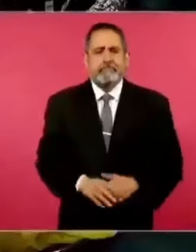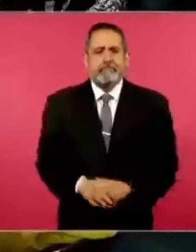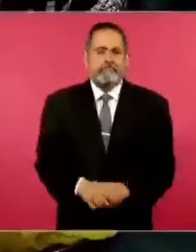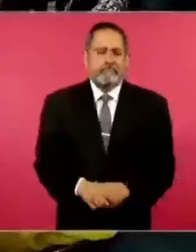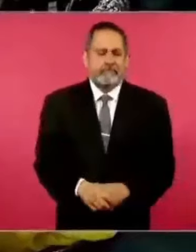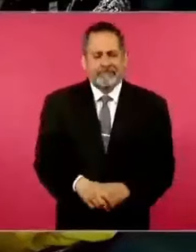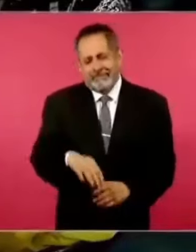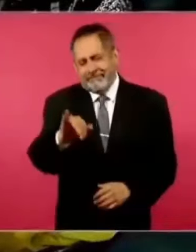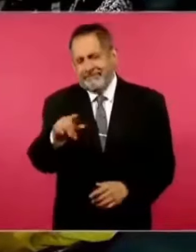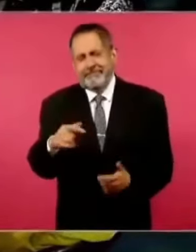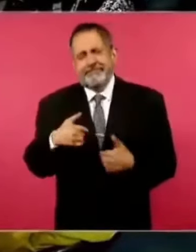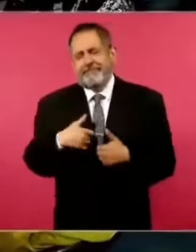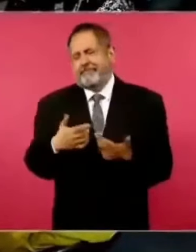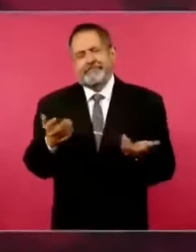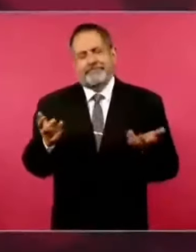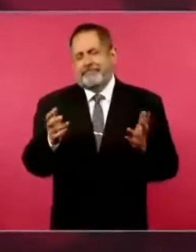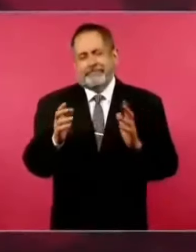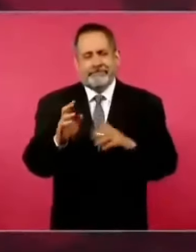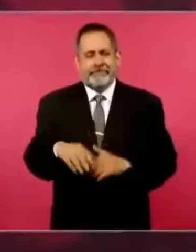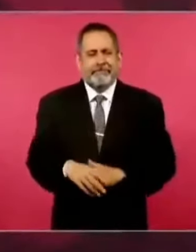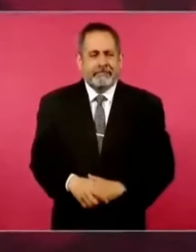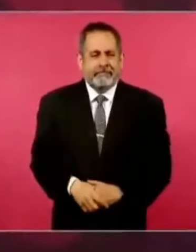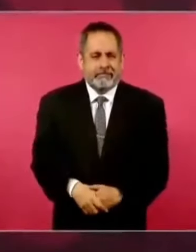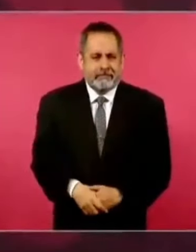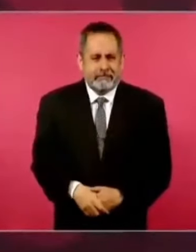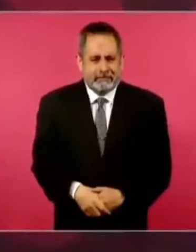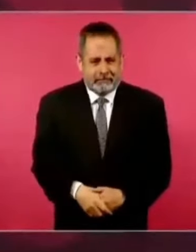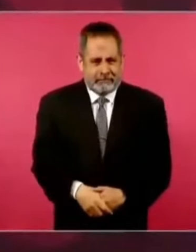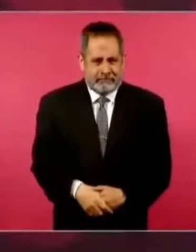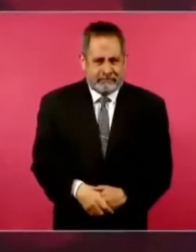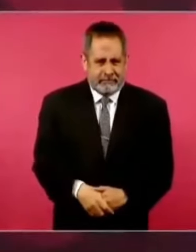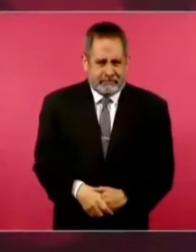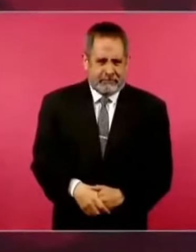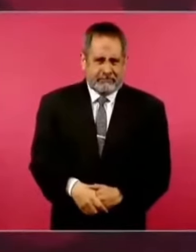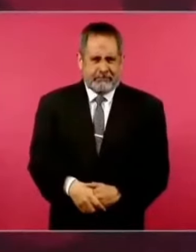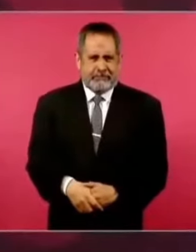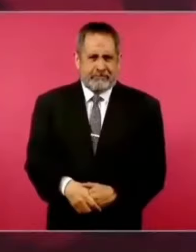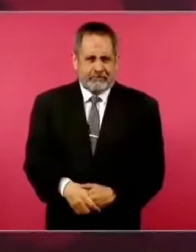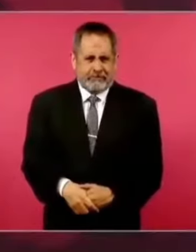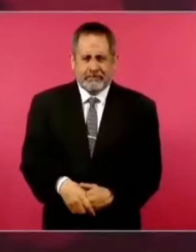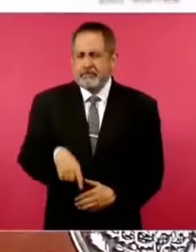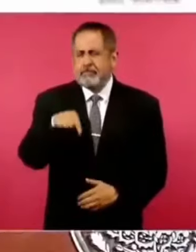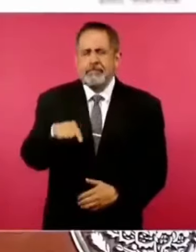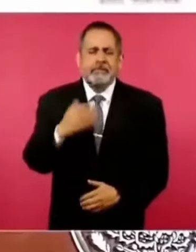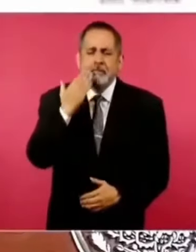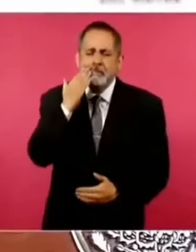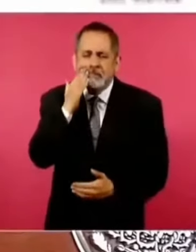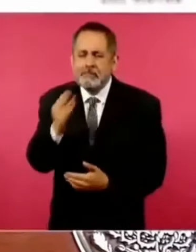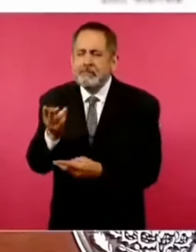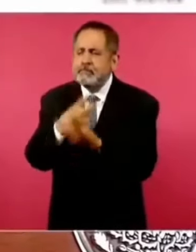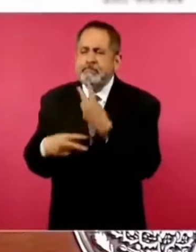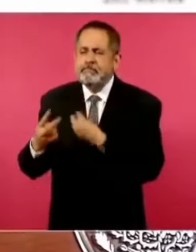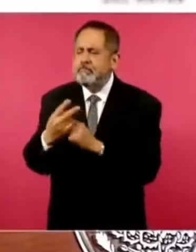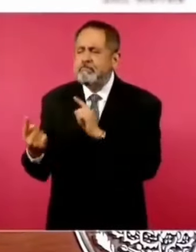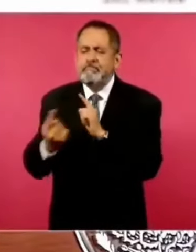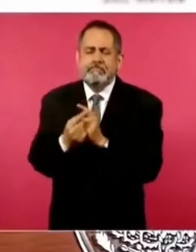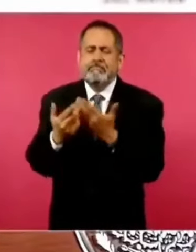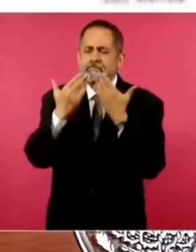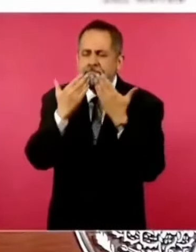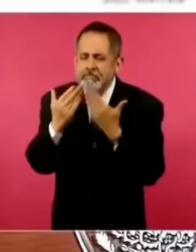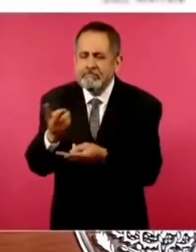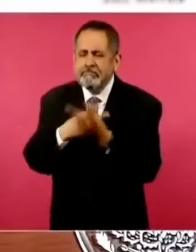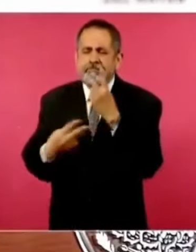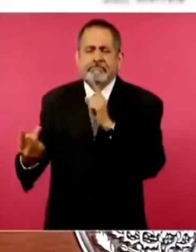Sí, pero yo veo la forma para. No, aquí ella es muy bienvenida. Muy